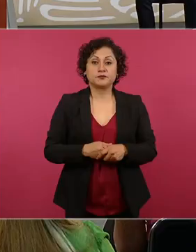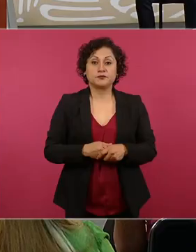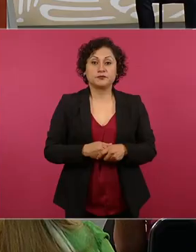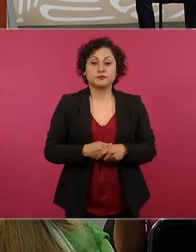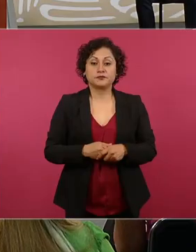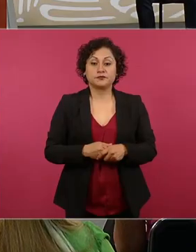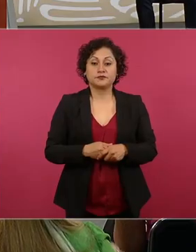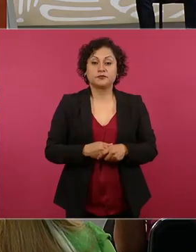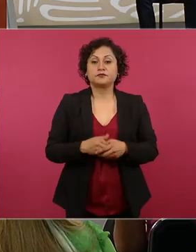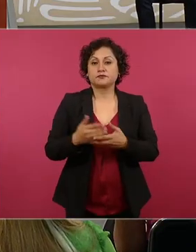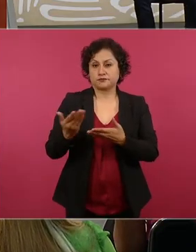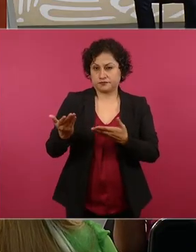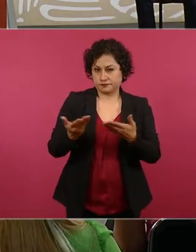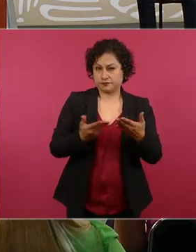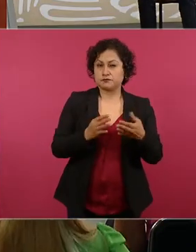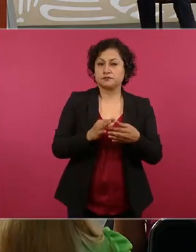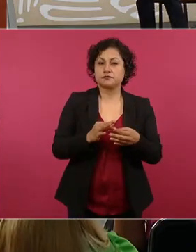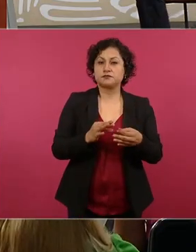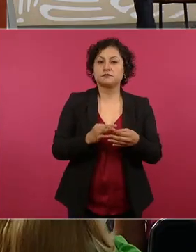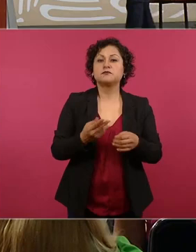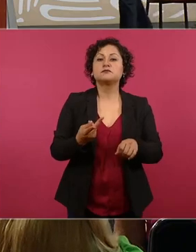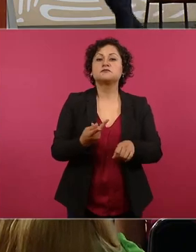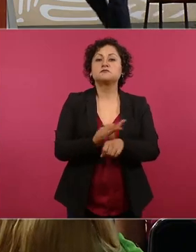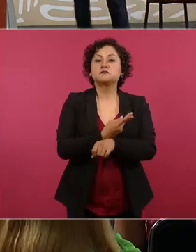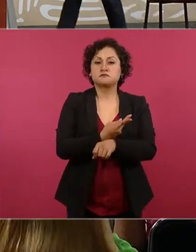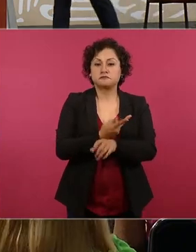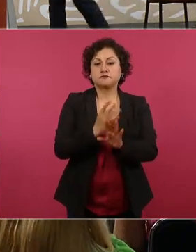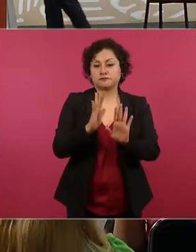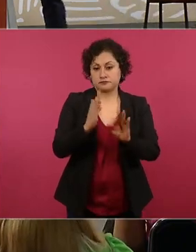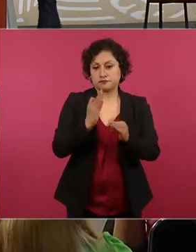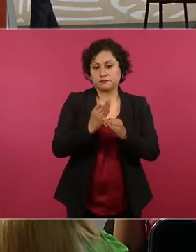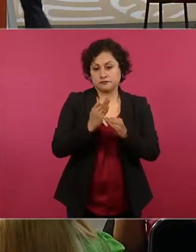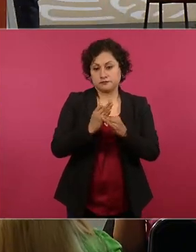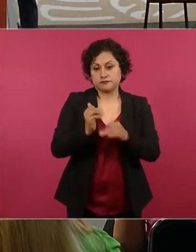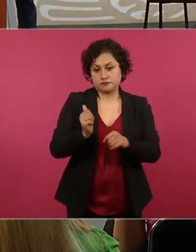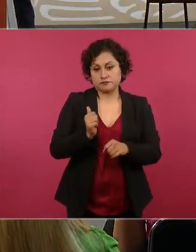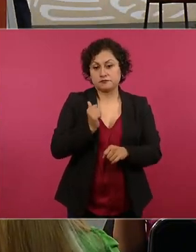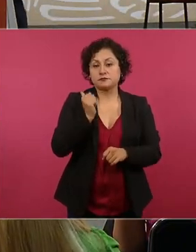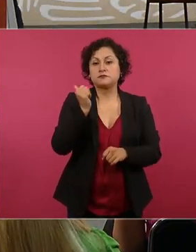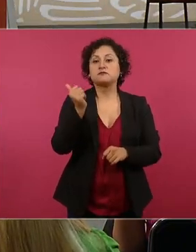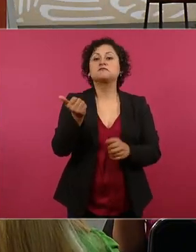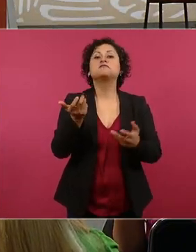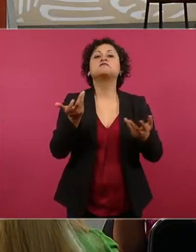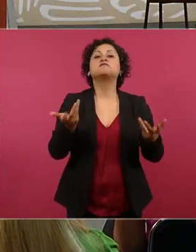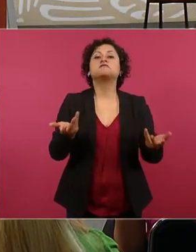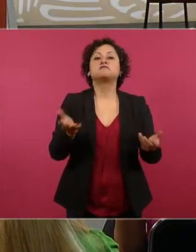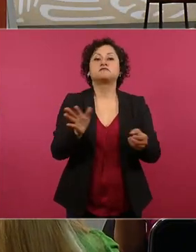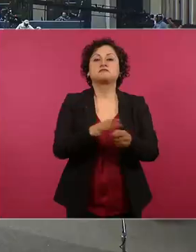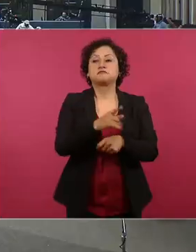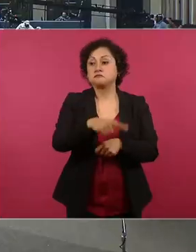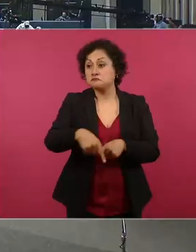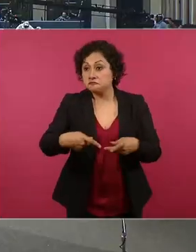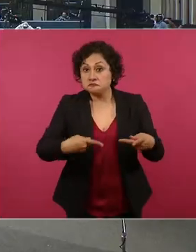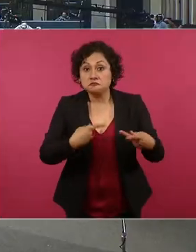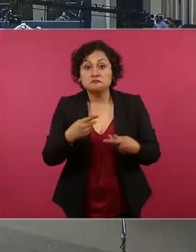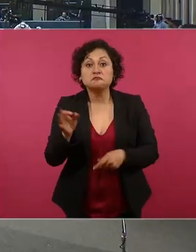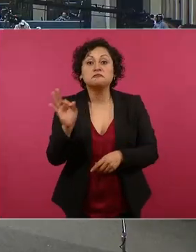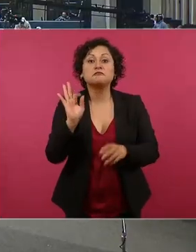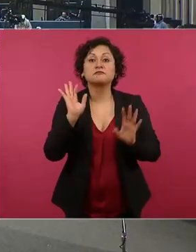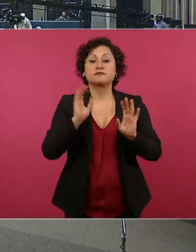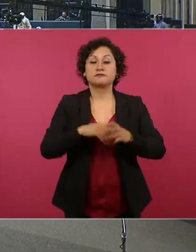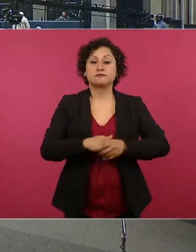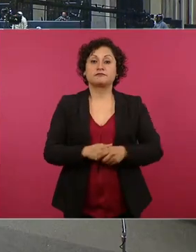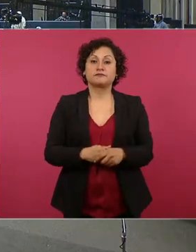Pero a ver, ¿por qué no explicas cómo estuvo eso? Aprovechando, porque a lo mejor hasta nos los iban a preguntar.